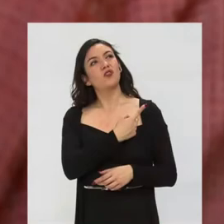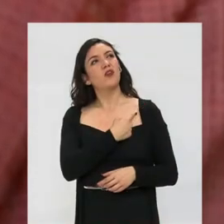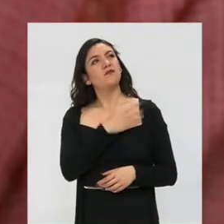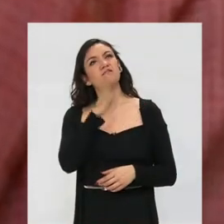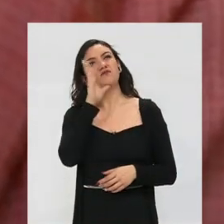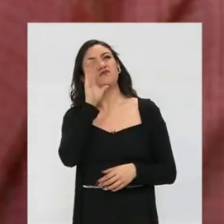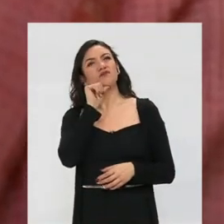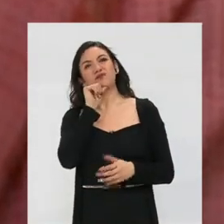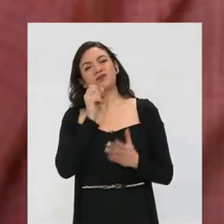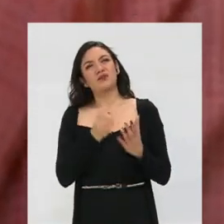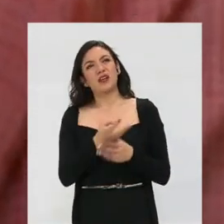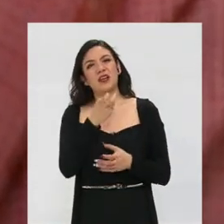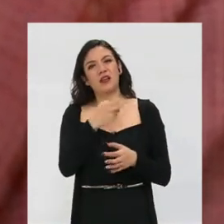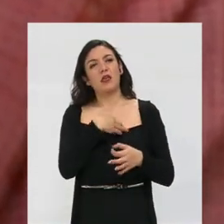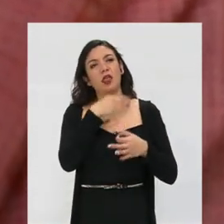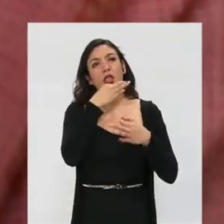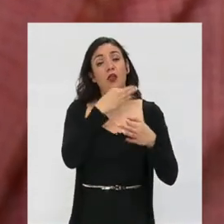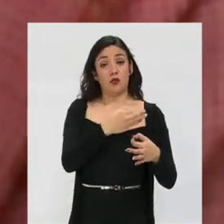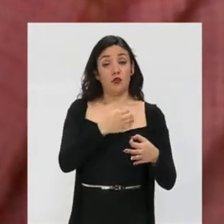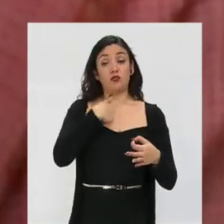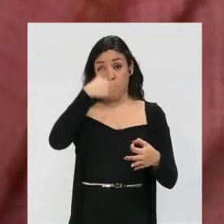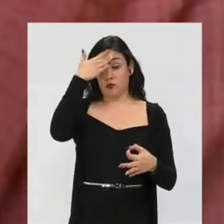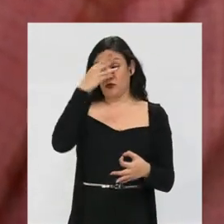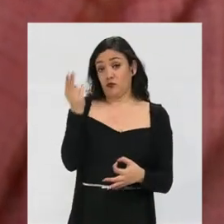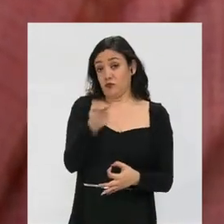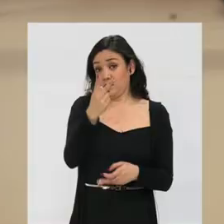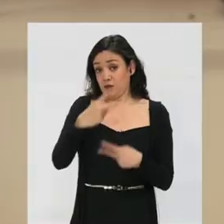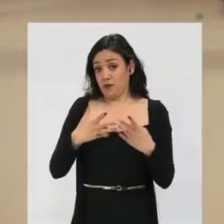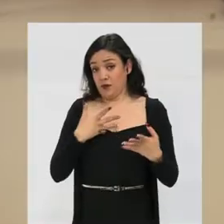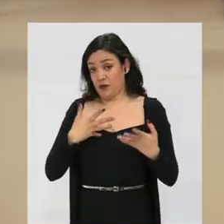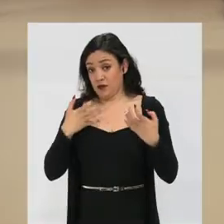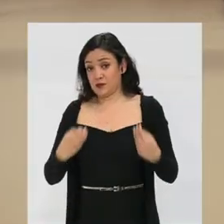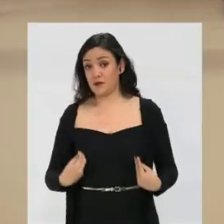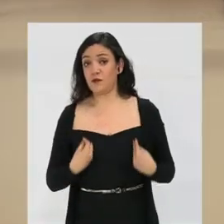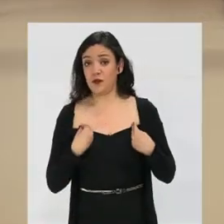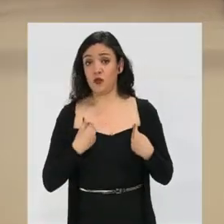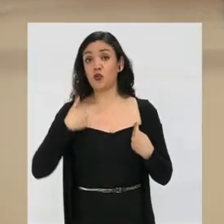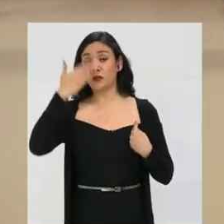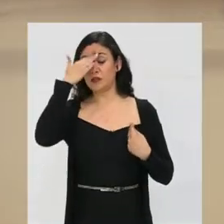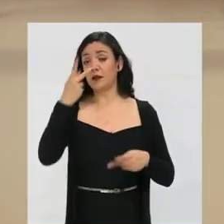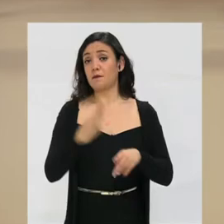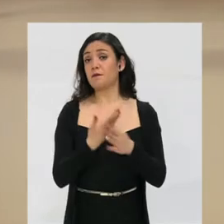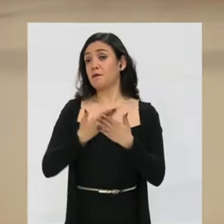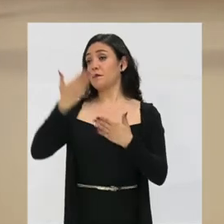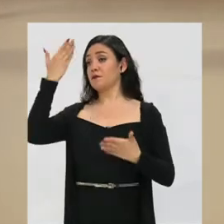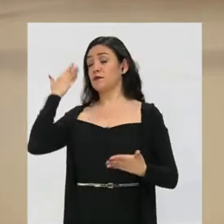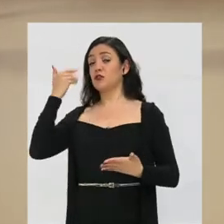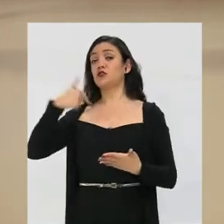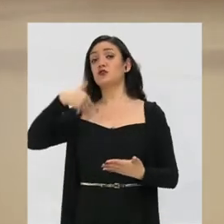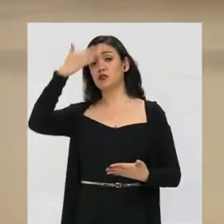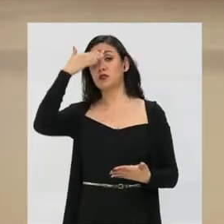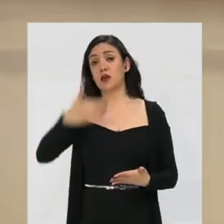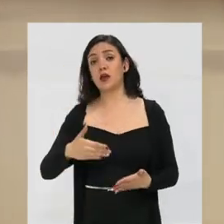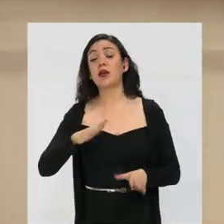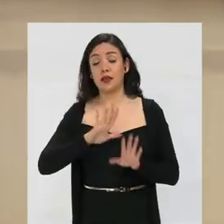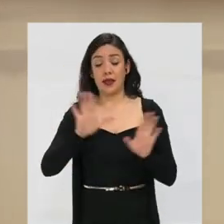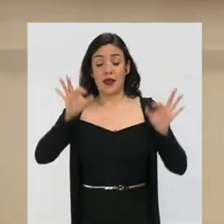Yo solo no hubiera podido salir de la adicción. Sé lo que han estado viviendo. Sé lo que